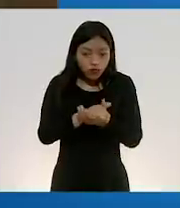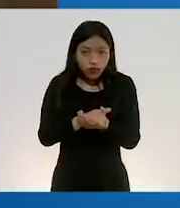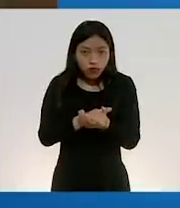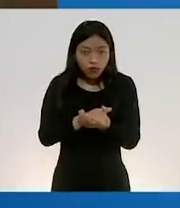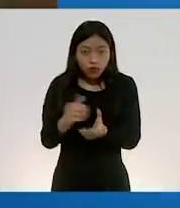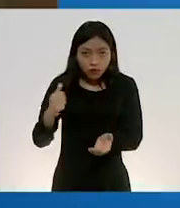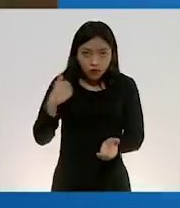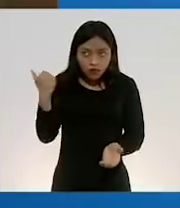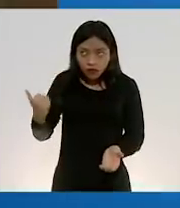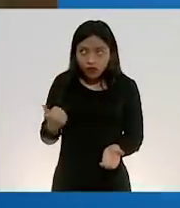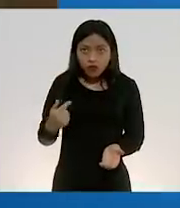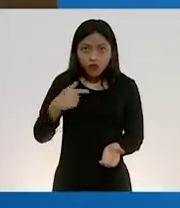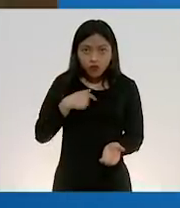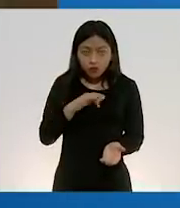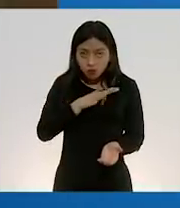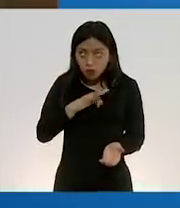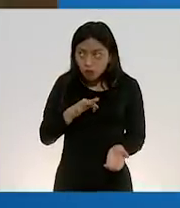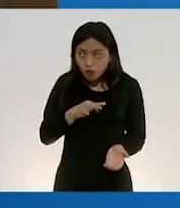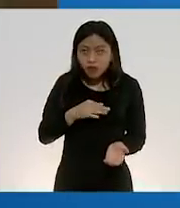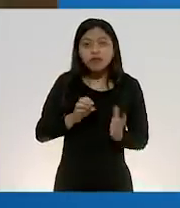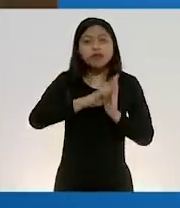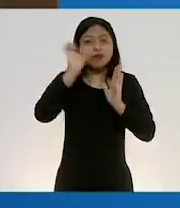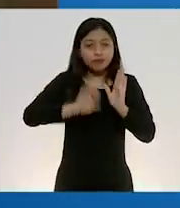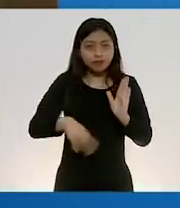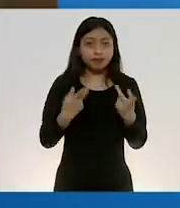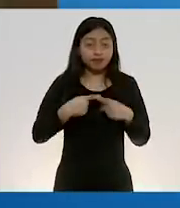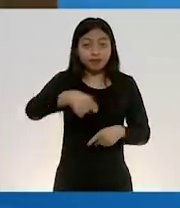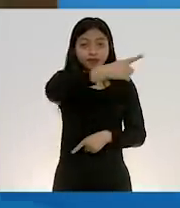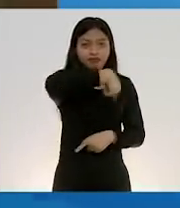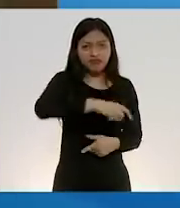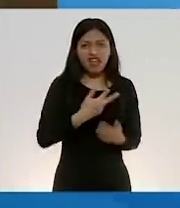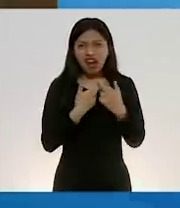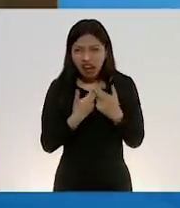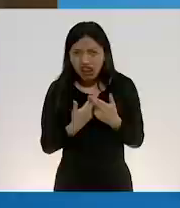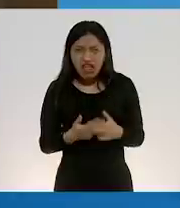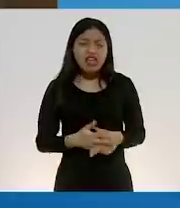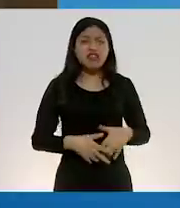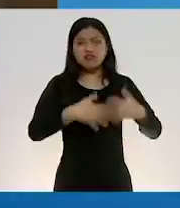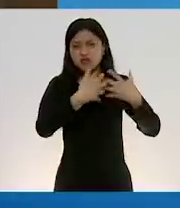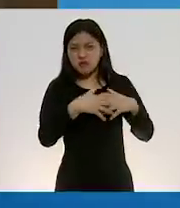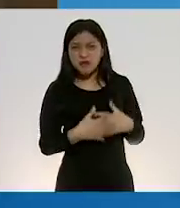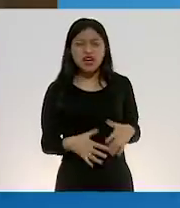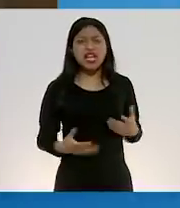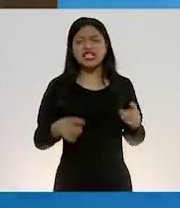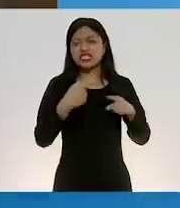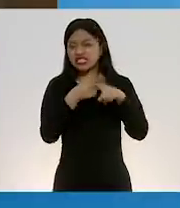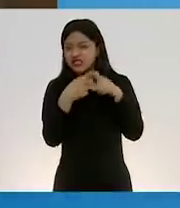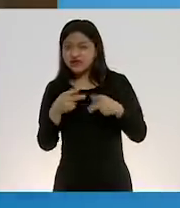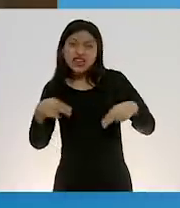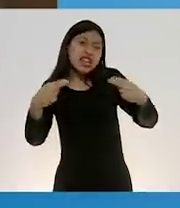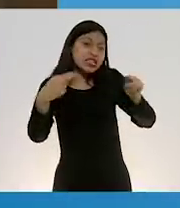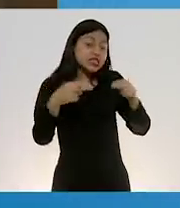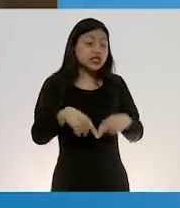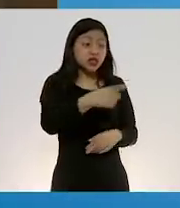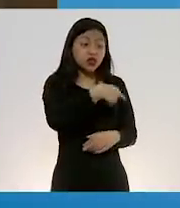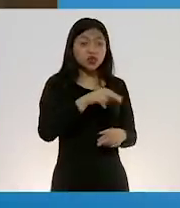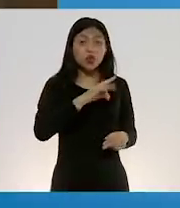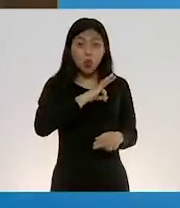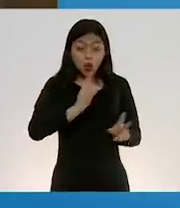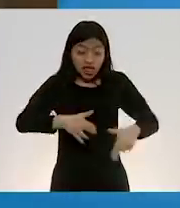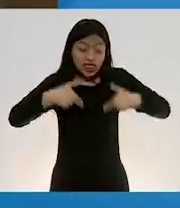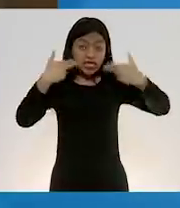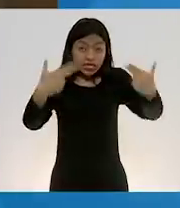Quienes tienen una fortuna, un negocio que pueden dejar en herencia, en su testamento, encuentran que es